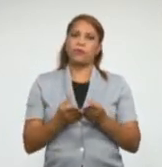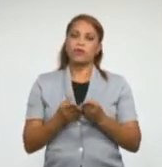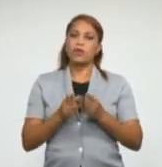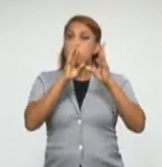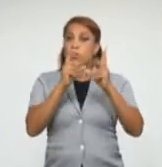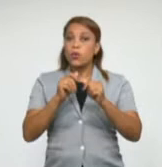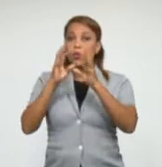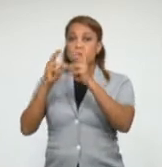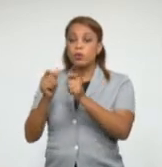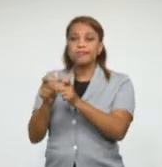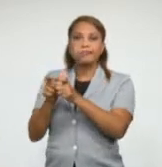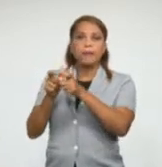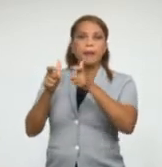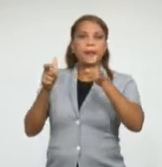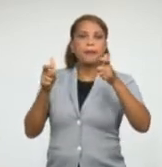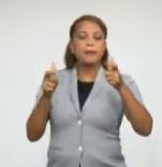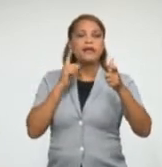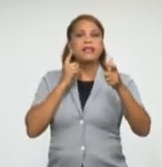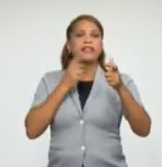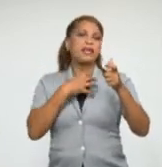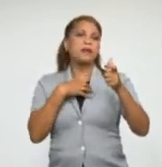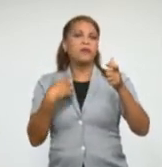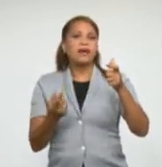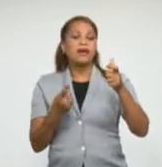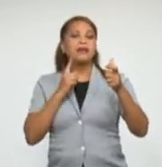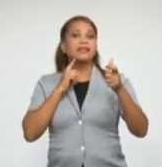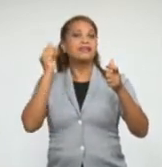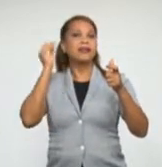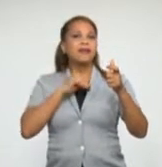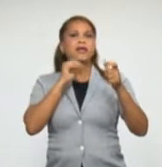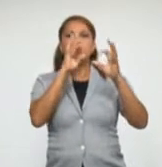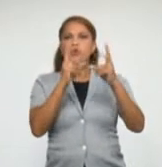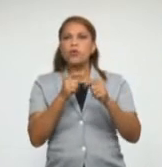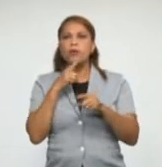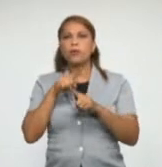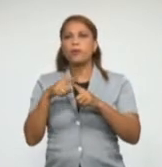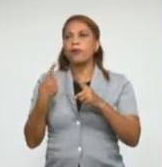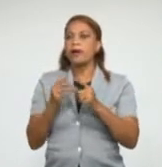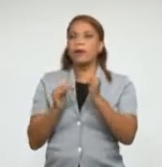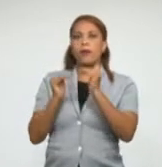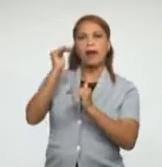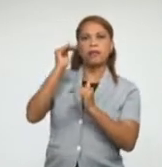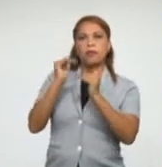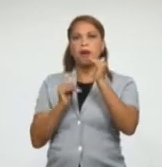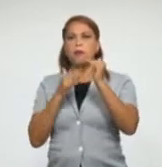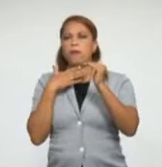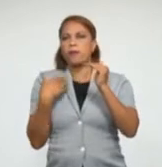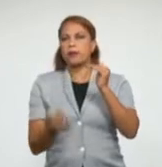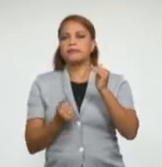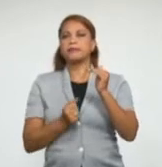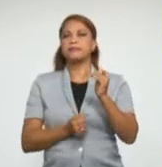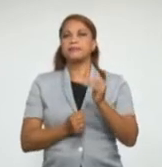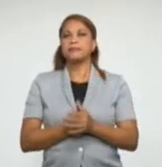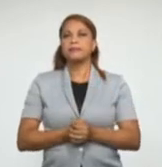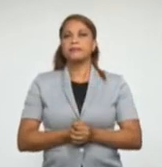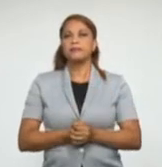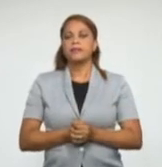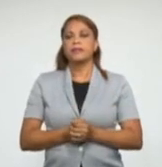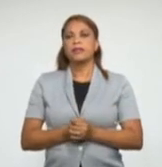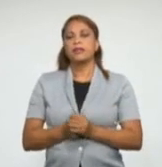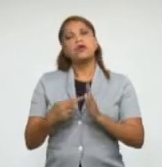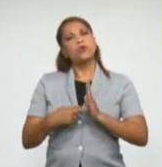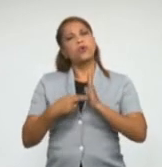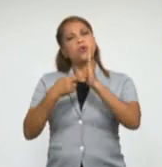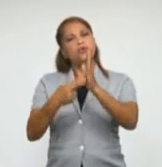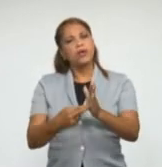que acabar de aprender a interpretarlos y a saber lo que nos dicen. Doctora, consejos a la familia cubana, que está